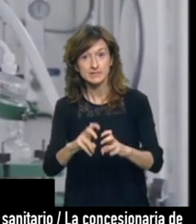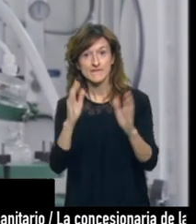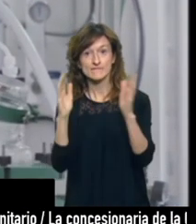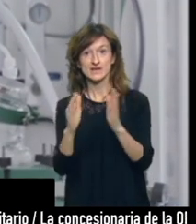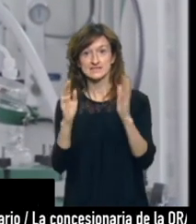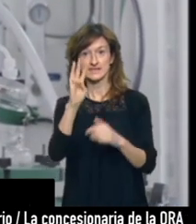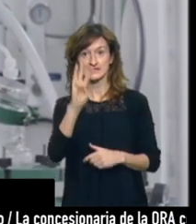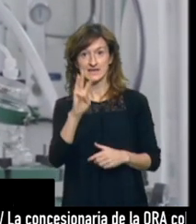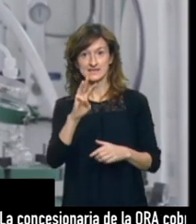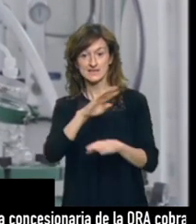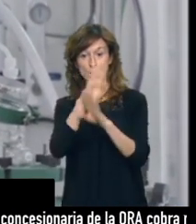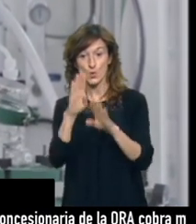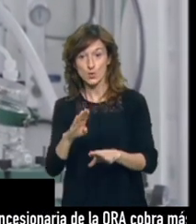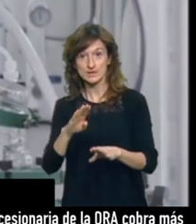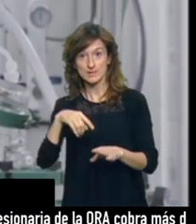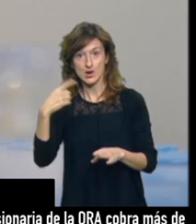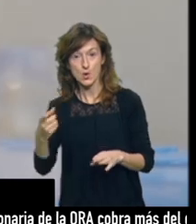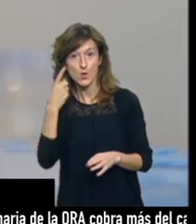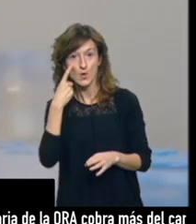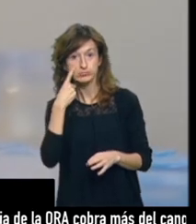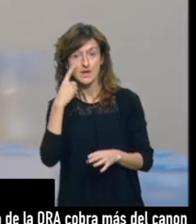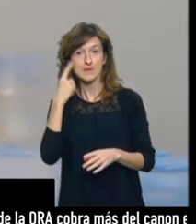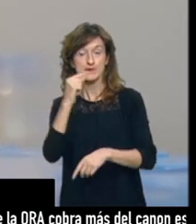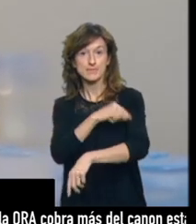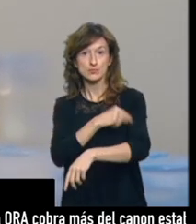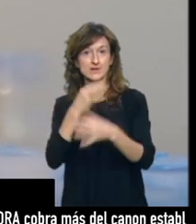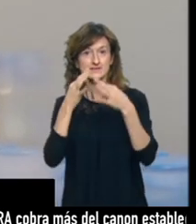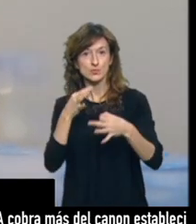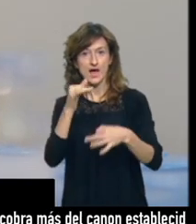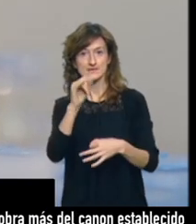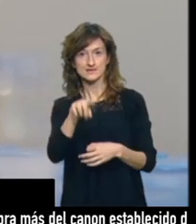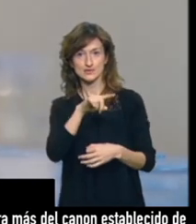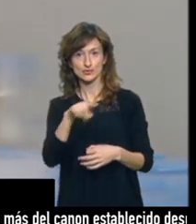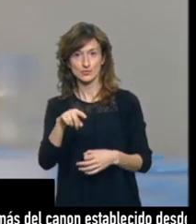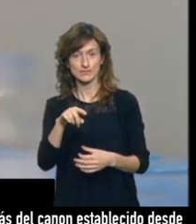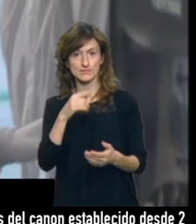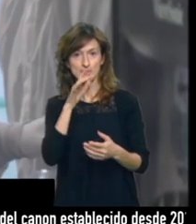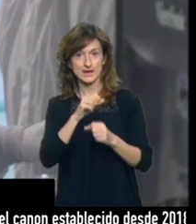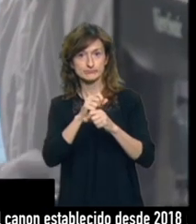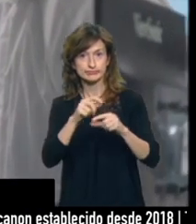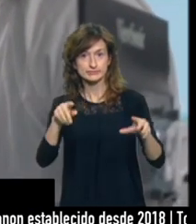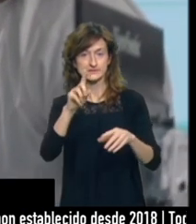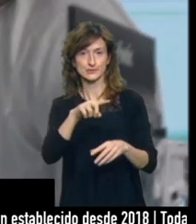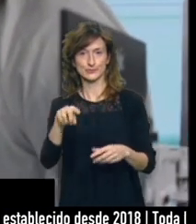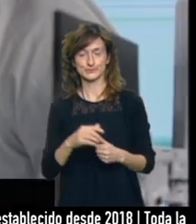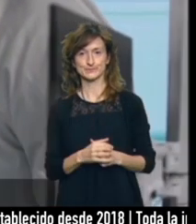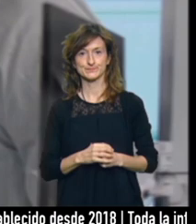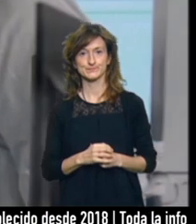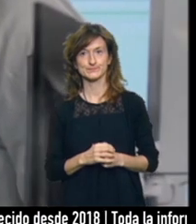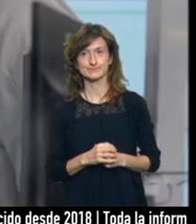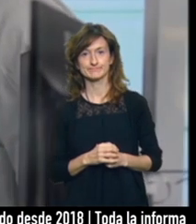fase 3, la última antes de conocer si la vacuna es segura para una administración masiva.